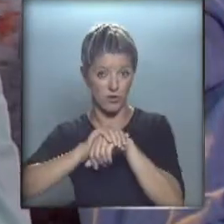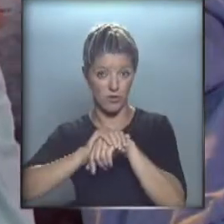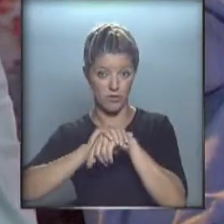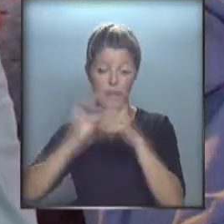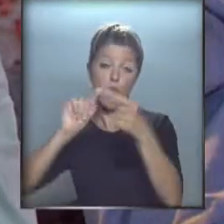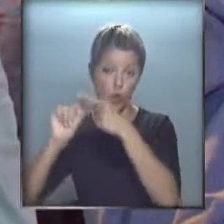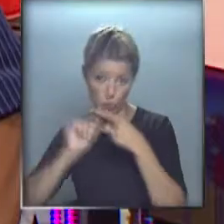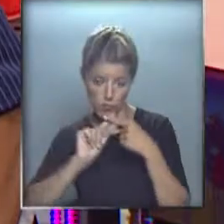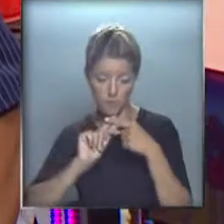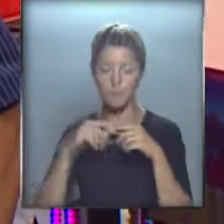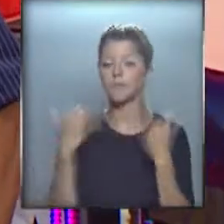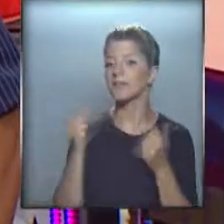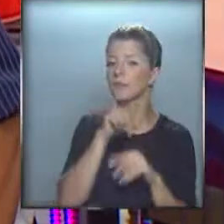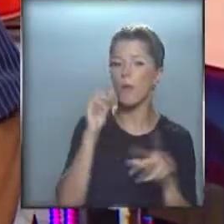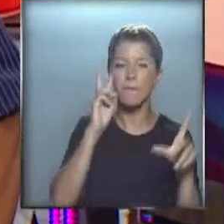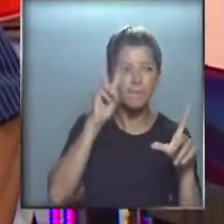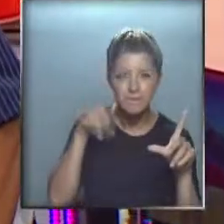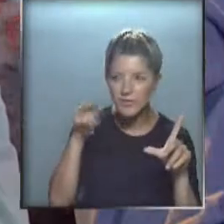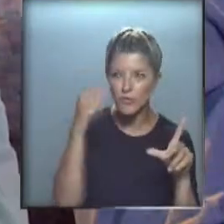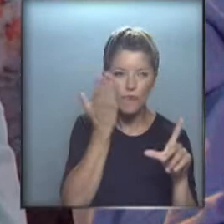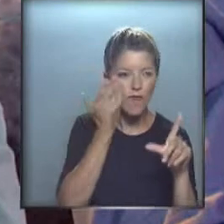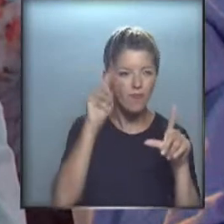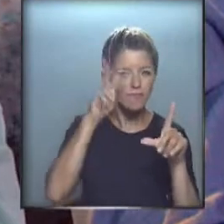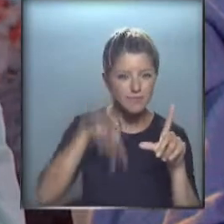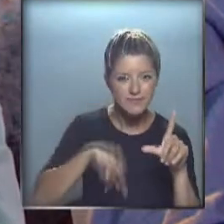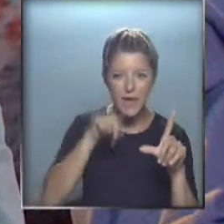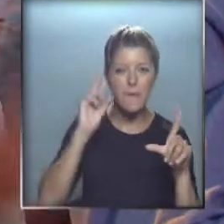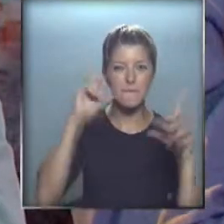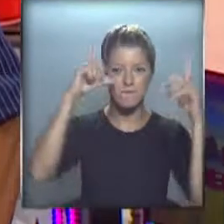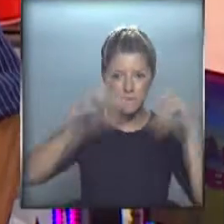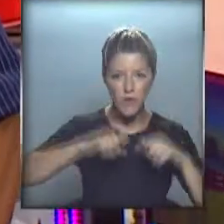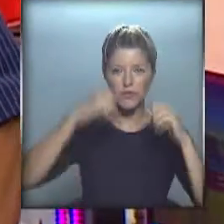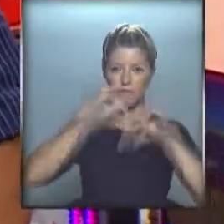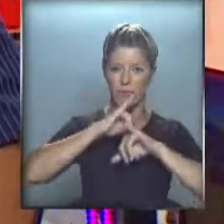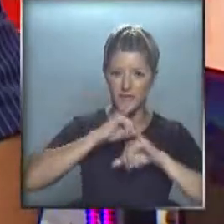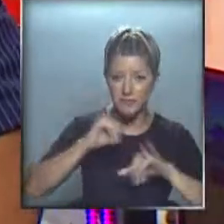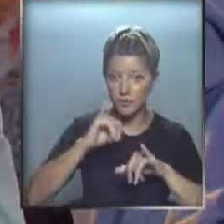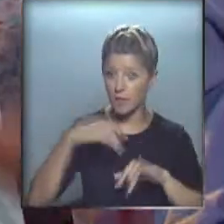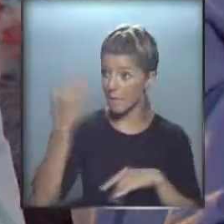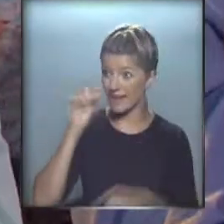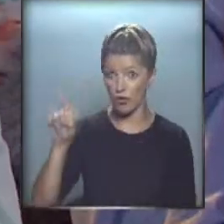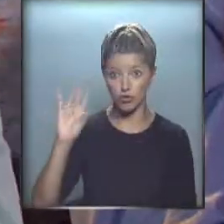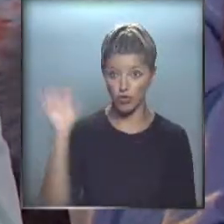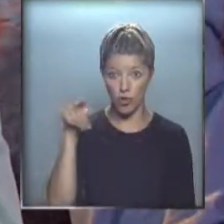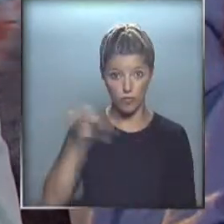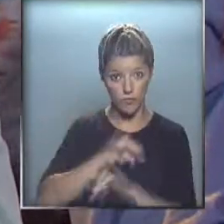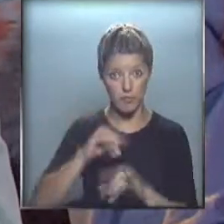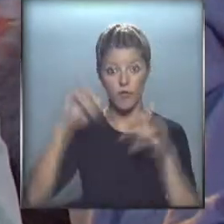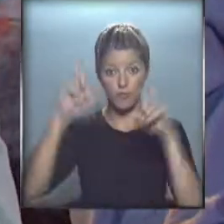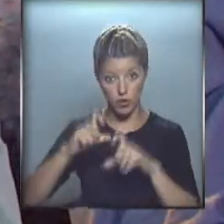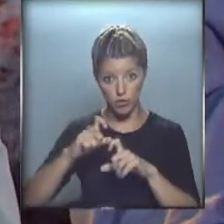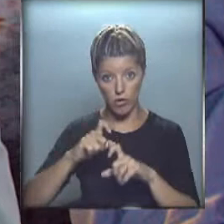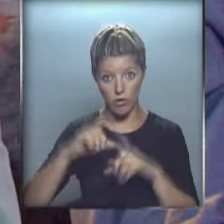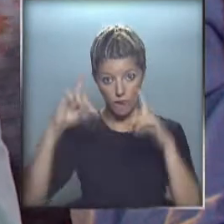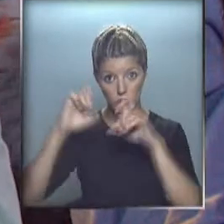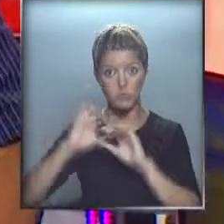en común. Sí, amigos en ¿Y común. ¿Qué chusmeaste? ¿Te gustó la foto? ¿Chusmeaste fotos? ¿Te gustó la foto? Actividades, información. Claro. ¿Y eran reales todas las fotos que puso sí, ella? Sí, sí, sí. ¿La